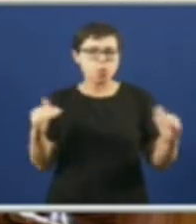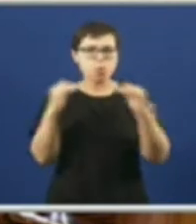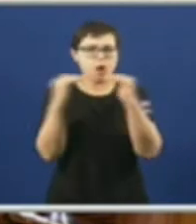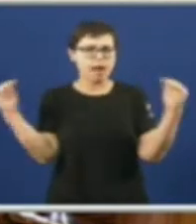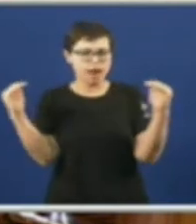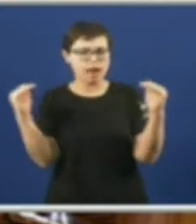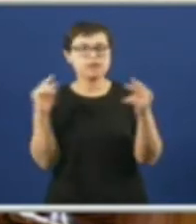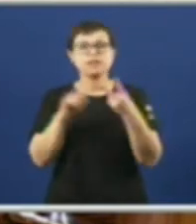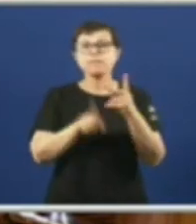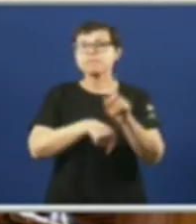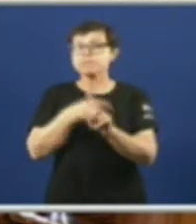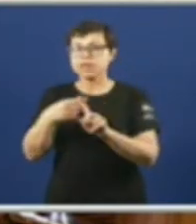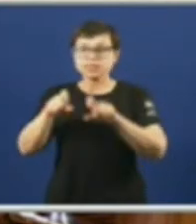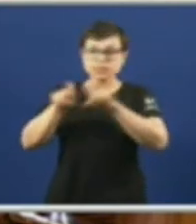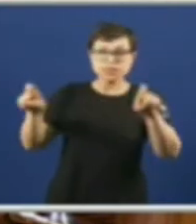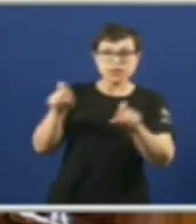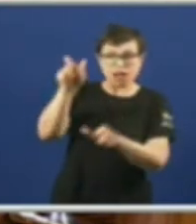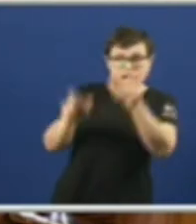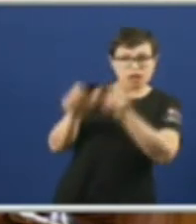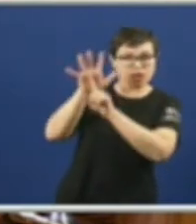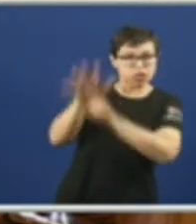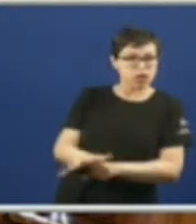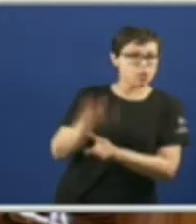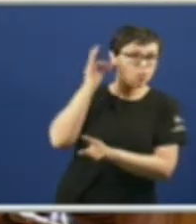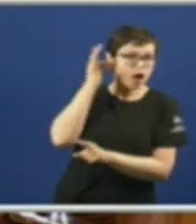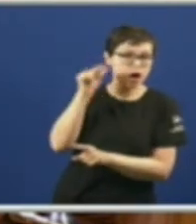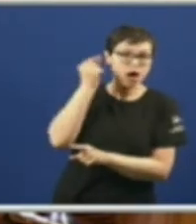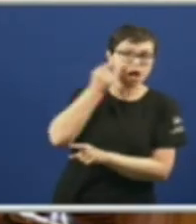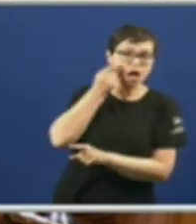para que as empresas que discriminen as mulleres e